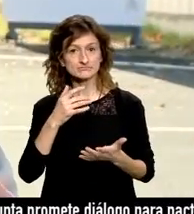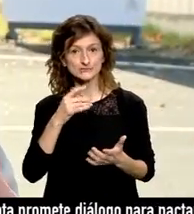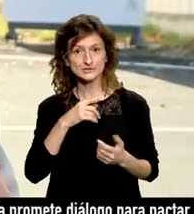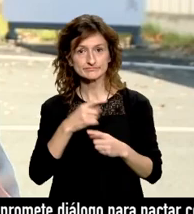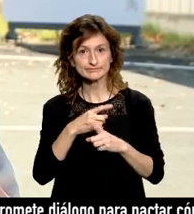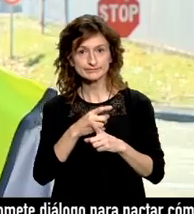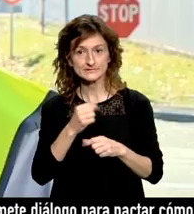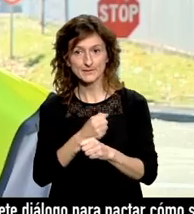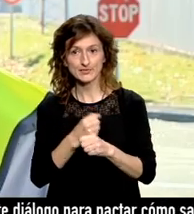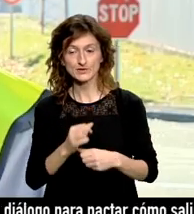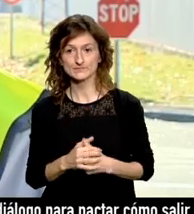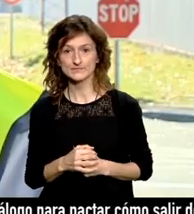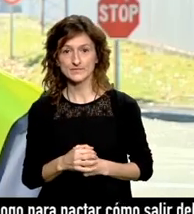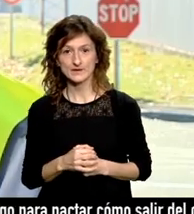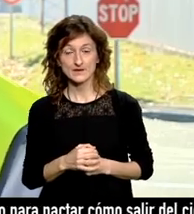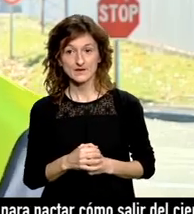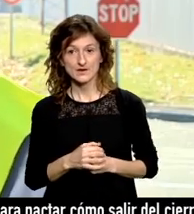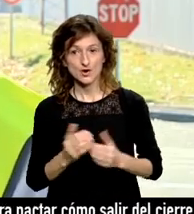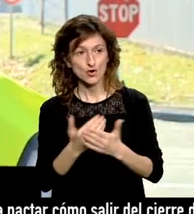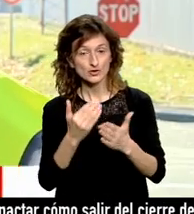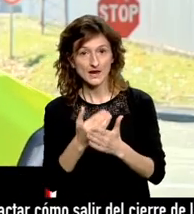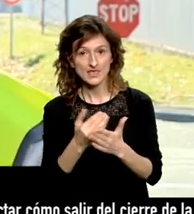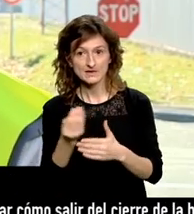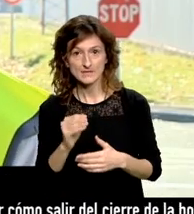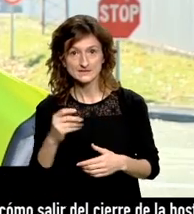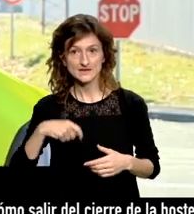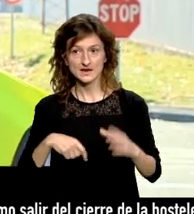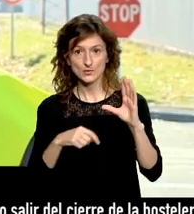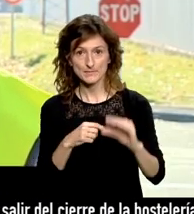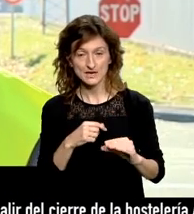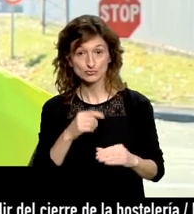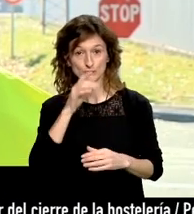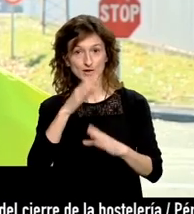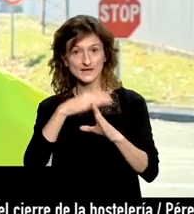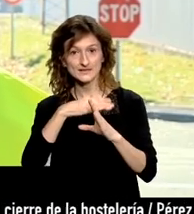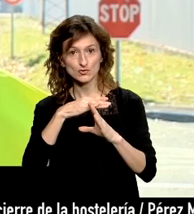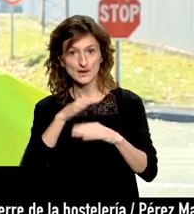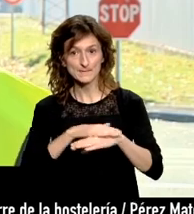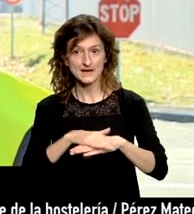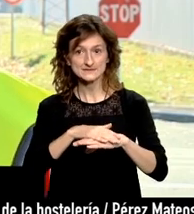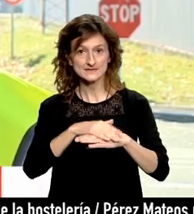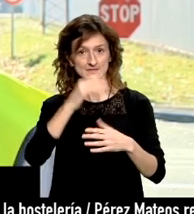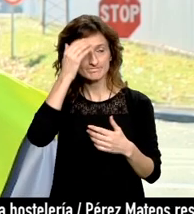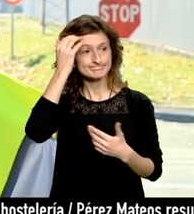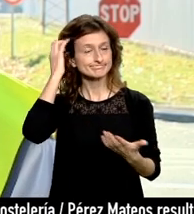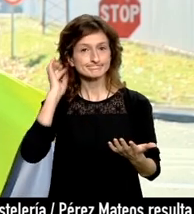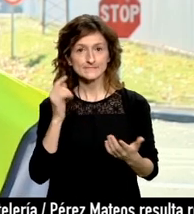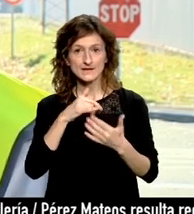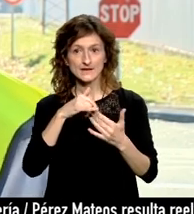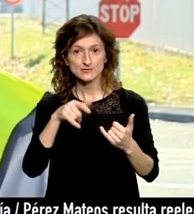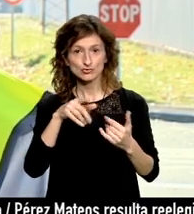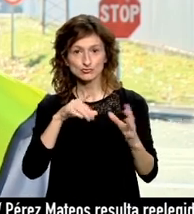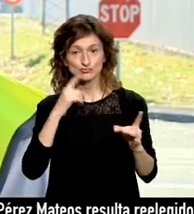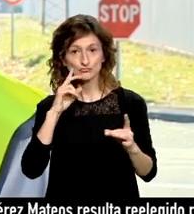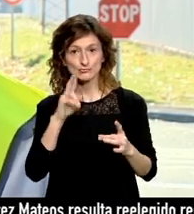inquietud que tenemos los trabajadores. La ampliación de las jornadas, la reducción de salarios, las categorías de base, son líneas